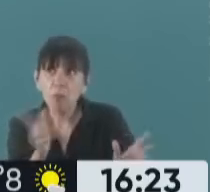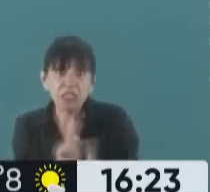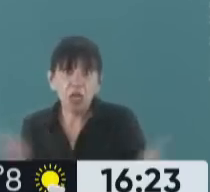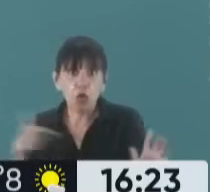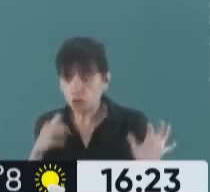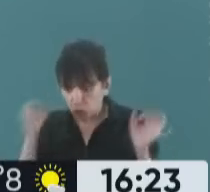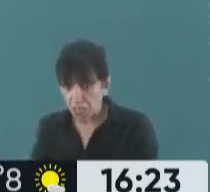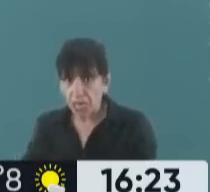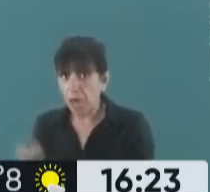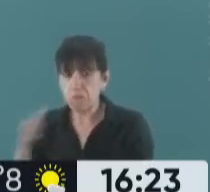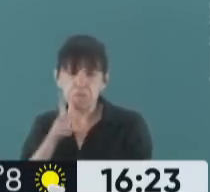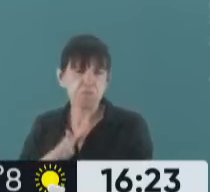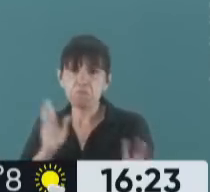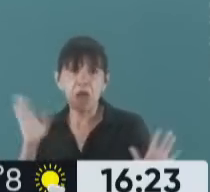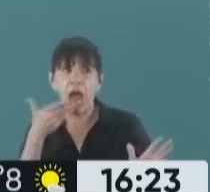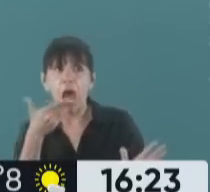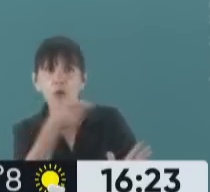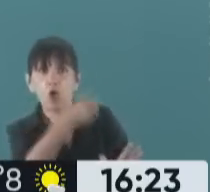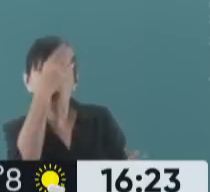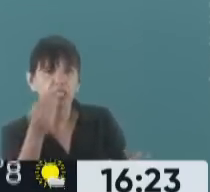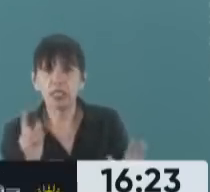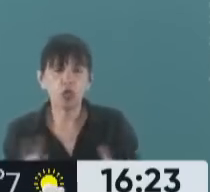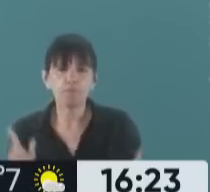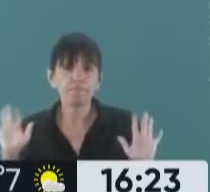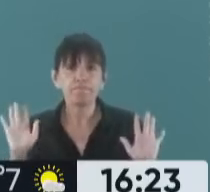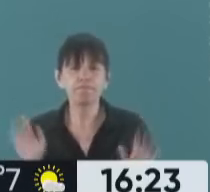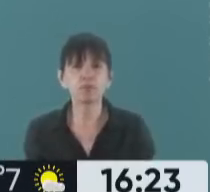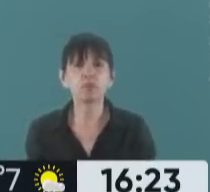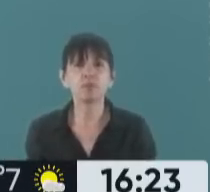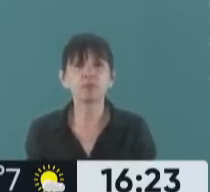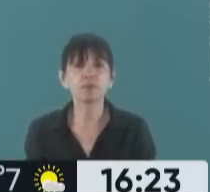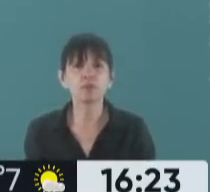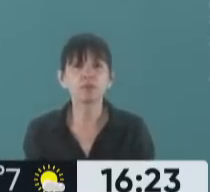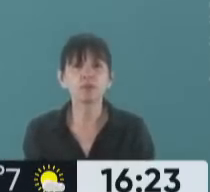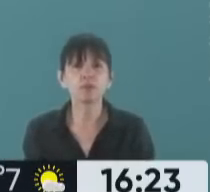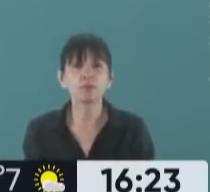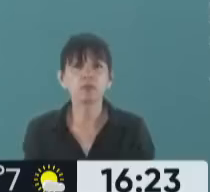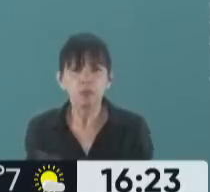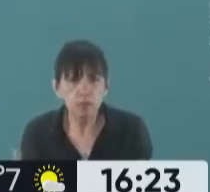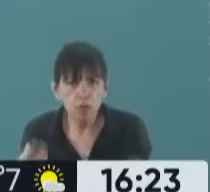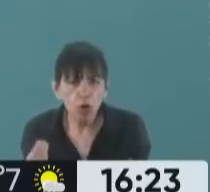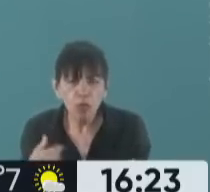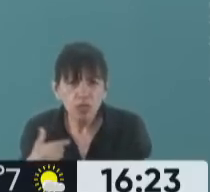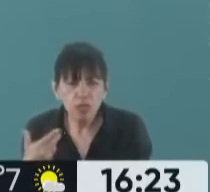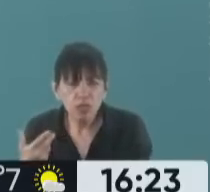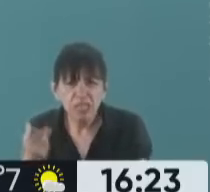lo sé. Pero además, digo, no. O sea, no puede ser candidata. ¿Quién dijo que no puede ser